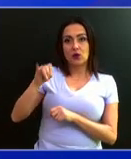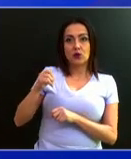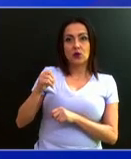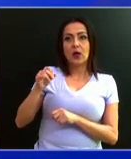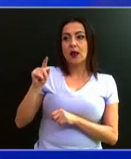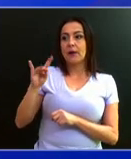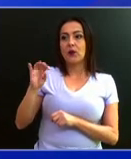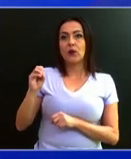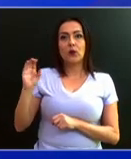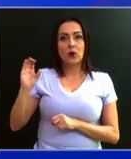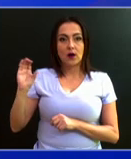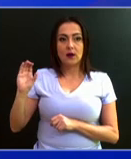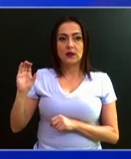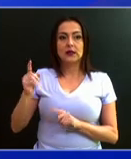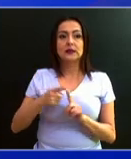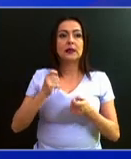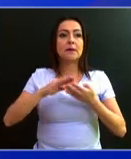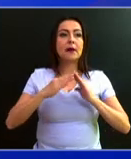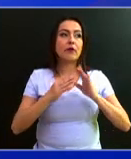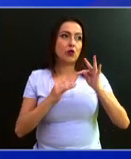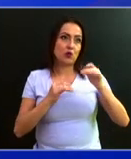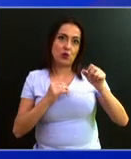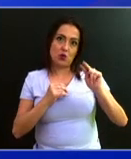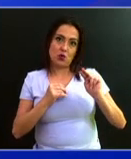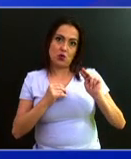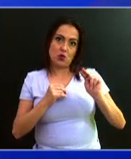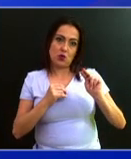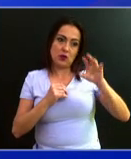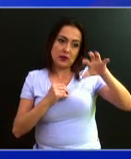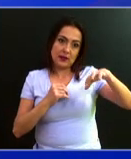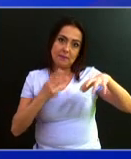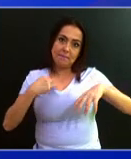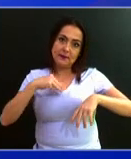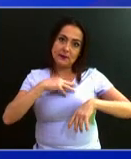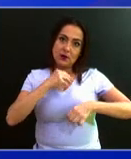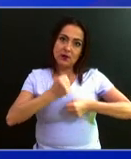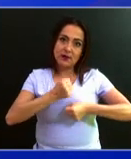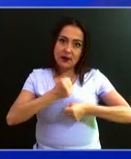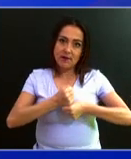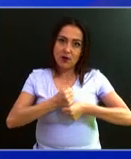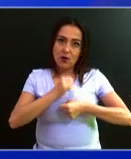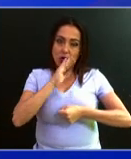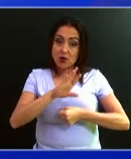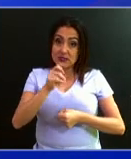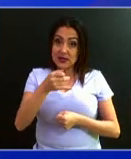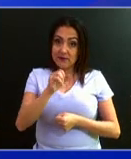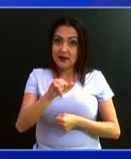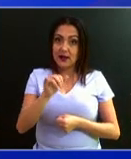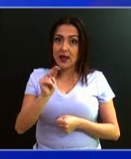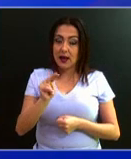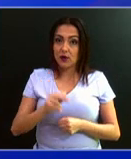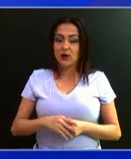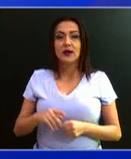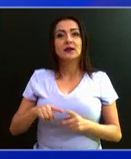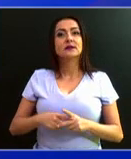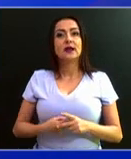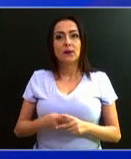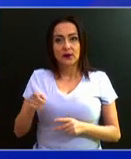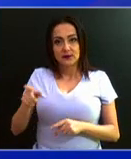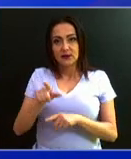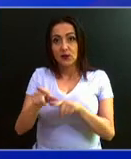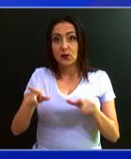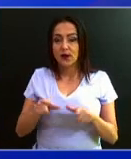con Alberto Cuadra y desde Barrio Turnón en la sede del Ministerio de Trabajo con Jeffrey Naranjo. Iniciamos en este